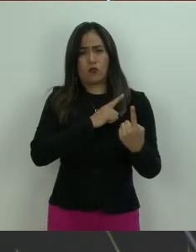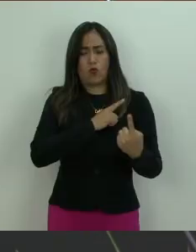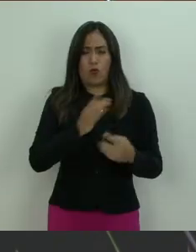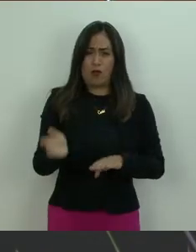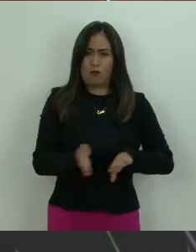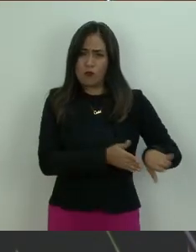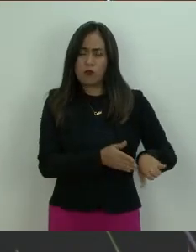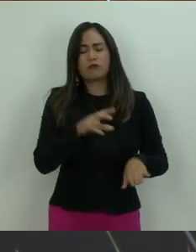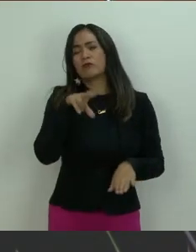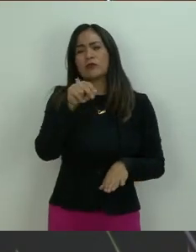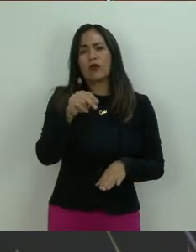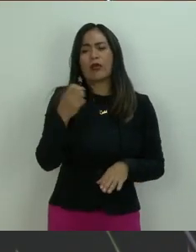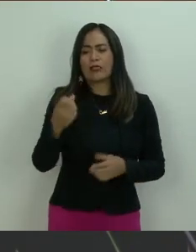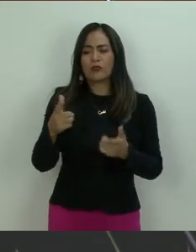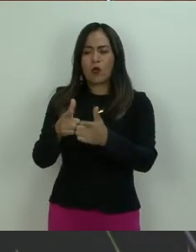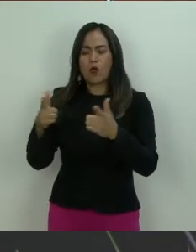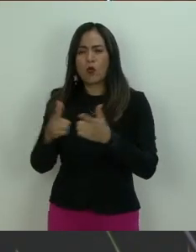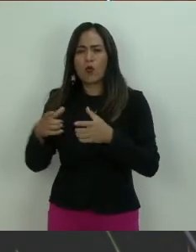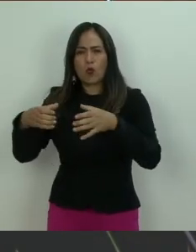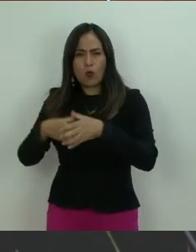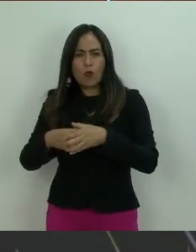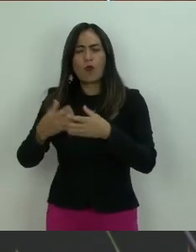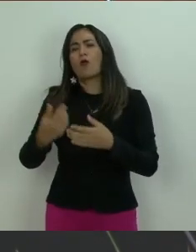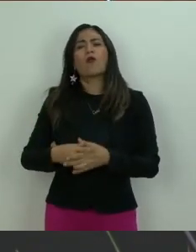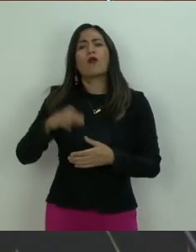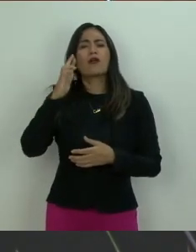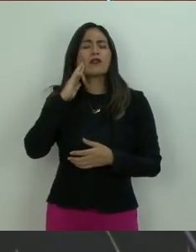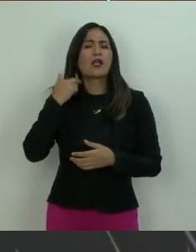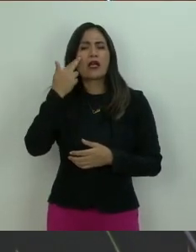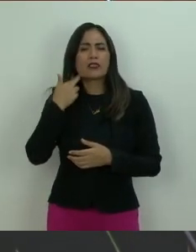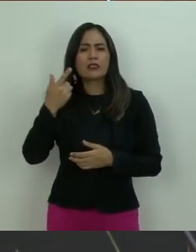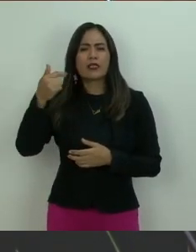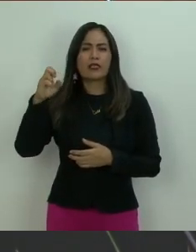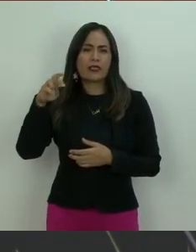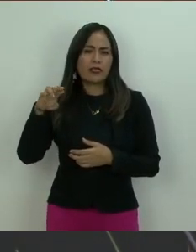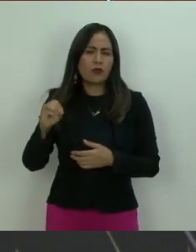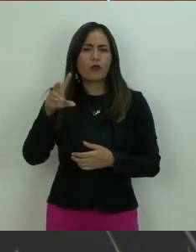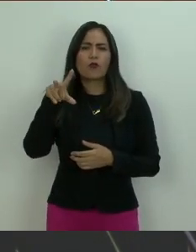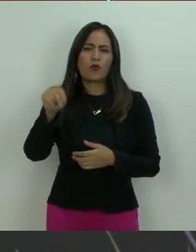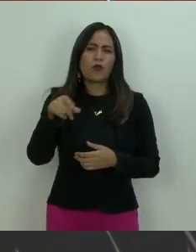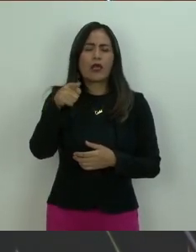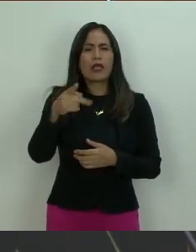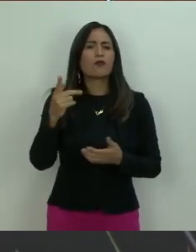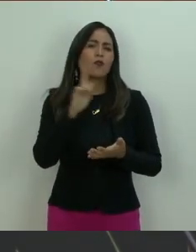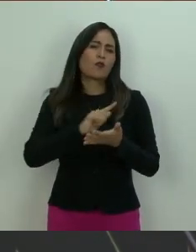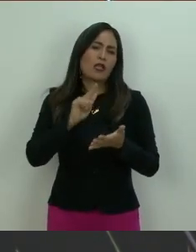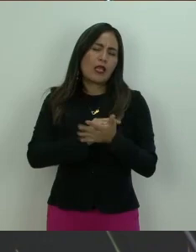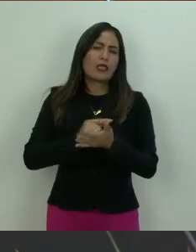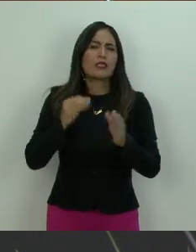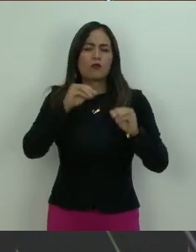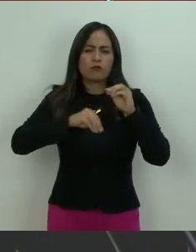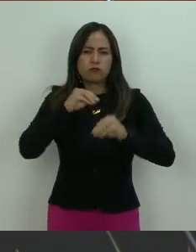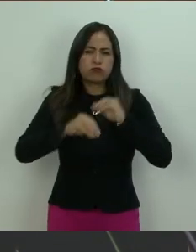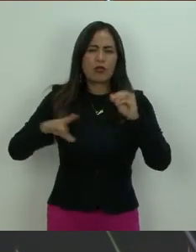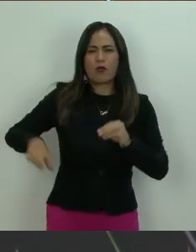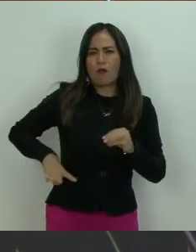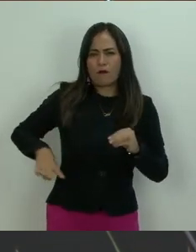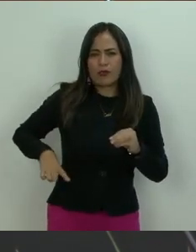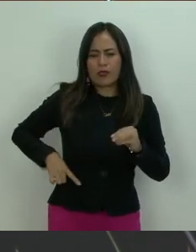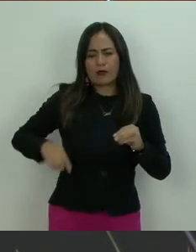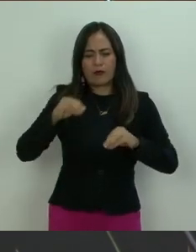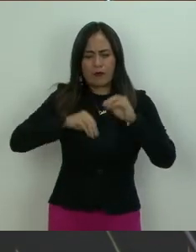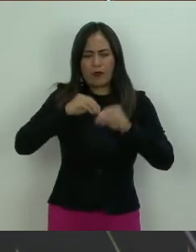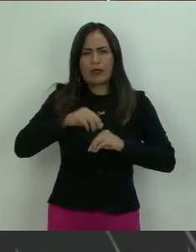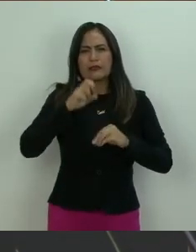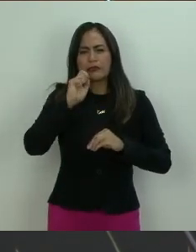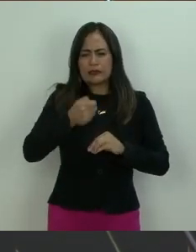no son privilegios de clase, género o raza, sino la consecuencia positiva del desarrollo de políticas y decisiones públicas que tienen por objeto